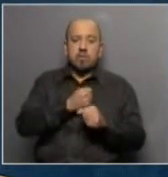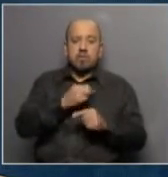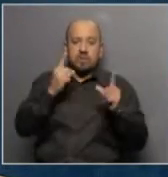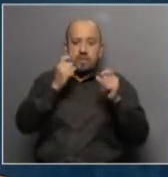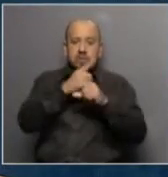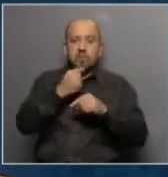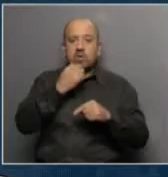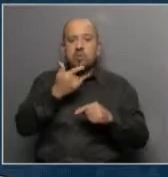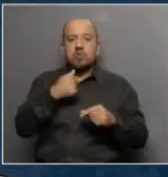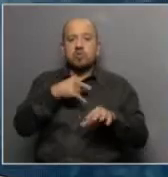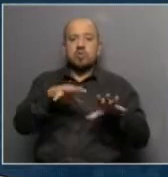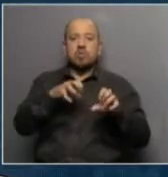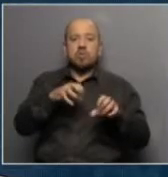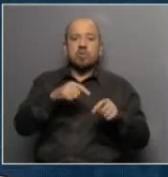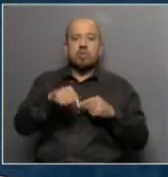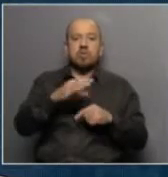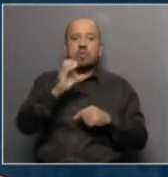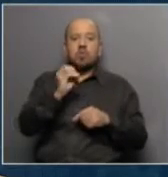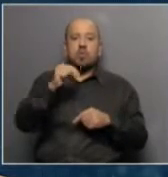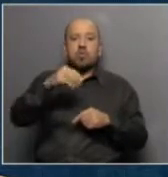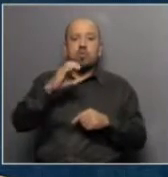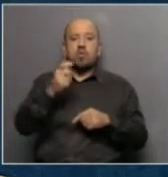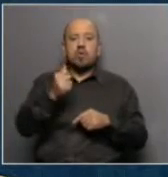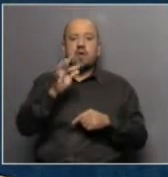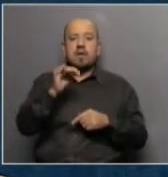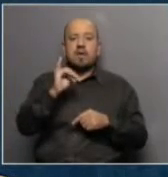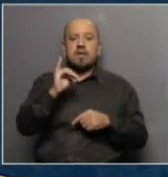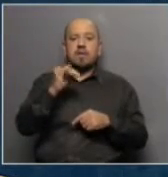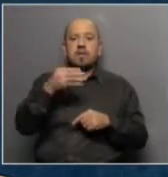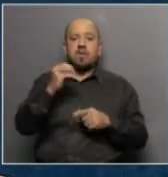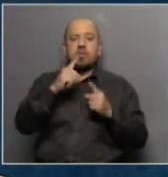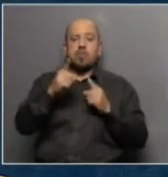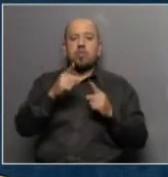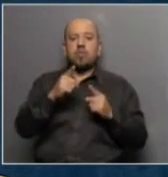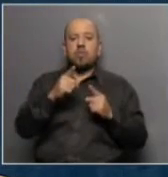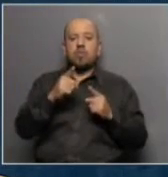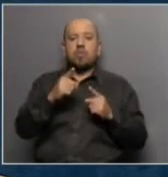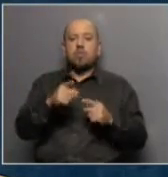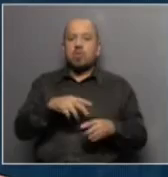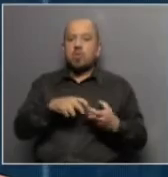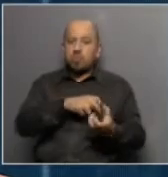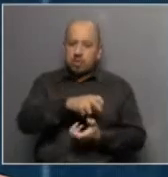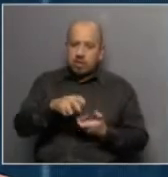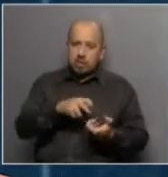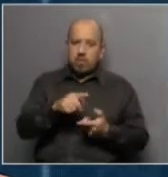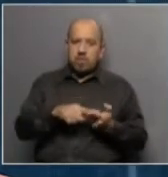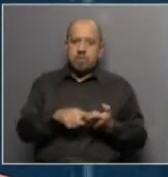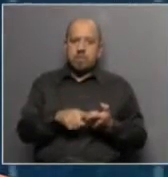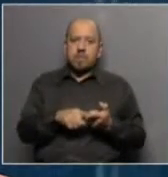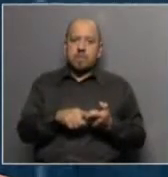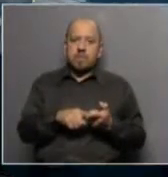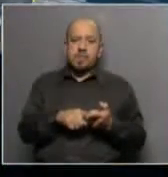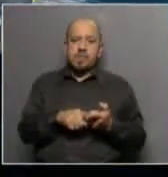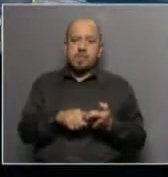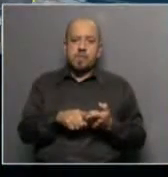Por ejemplo, si vos decís, vivo en Oncativo, lo digo con todo honor porque yo vivo en La Cruz, ¿eh? Complicado. Terminás tirando